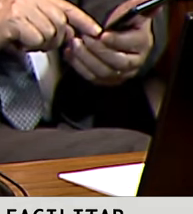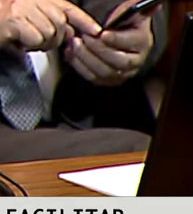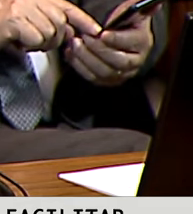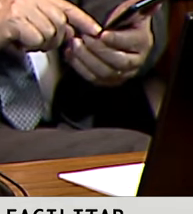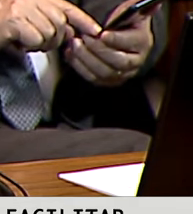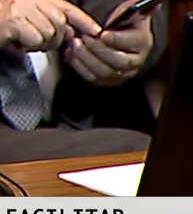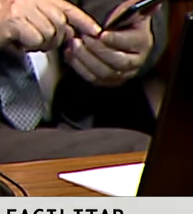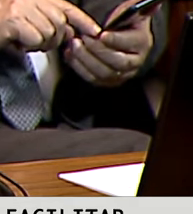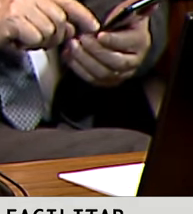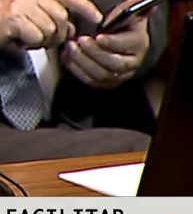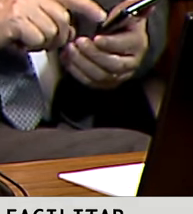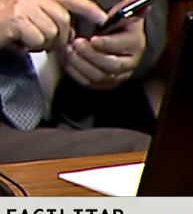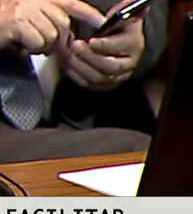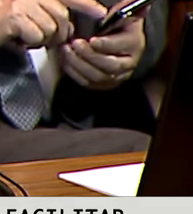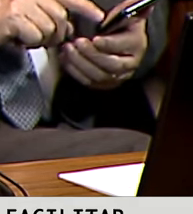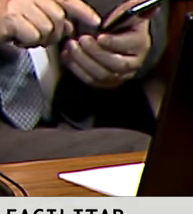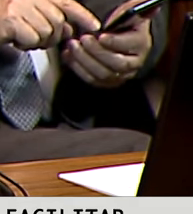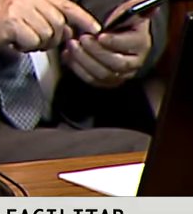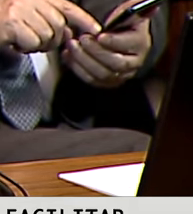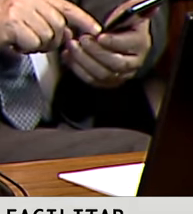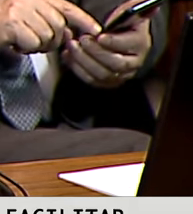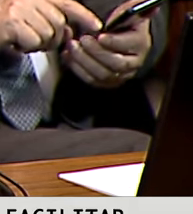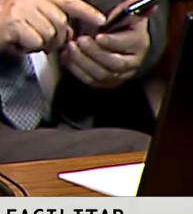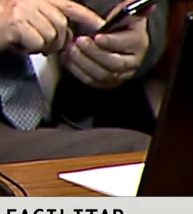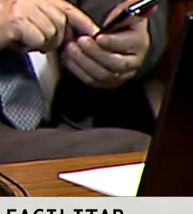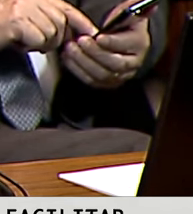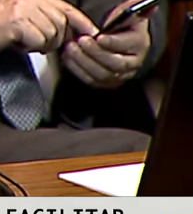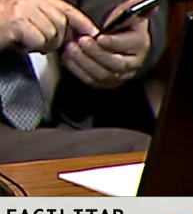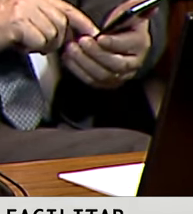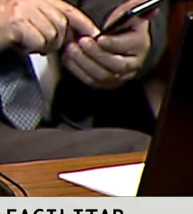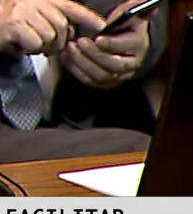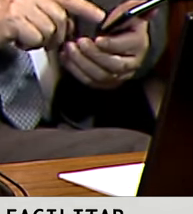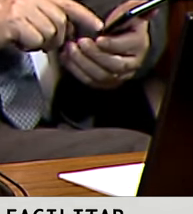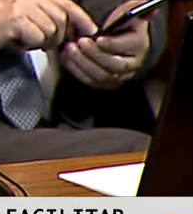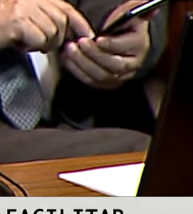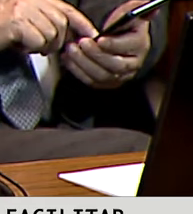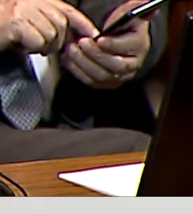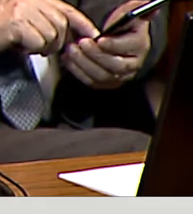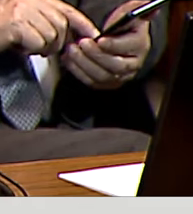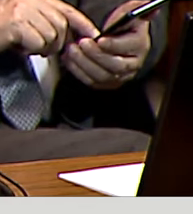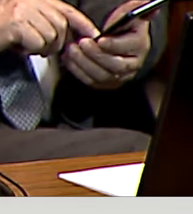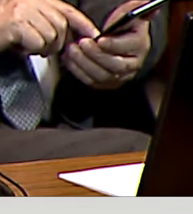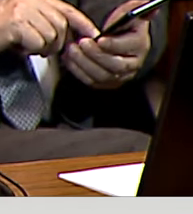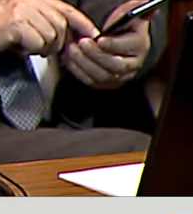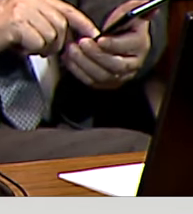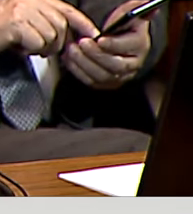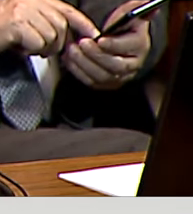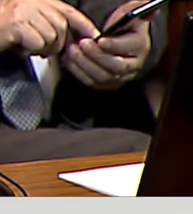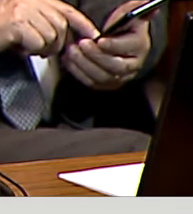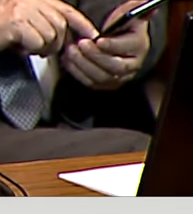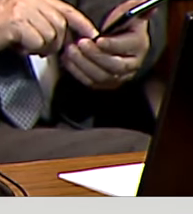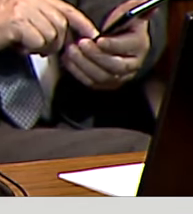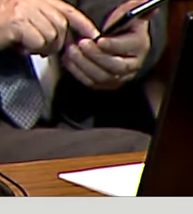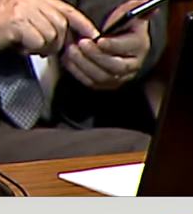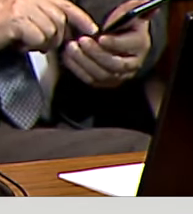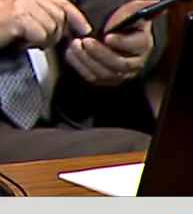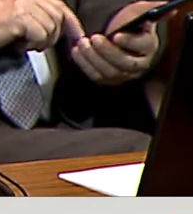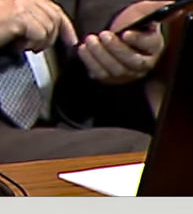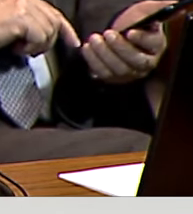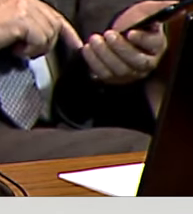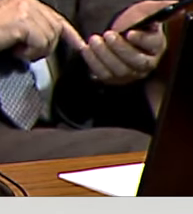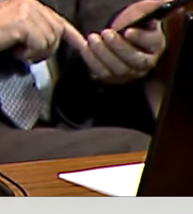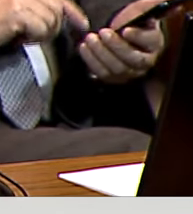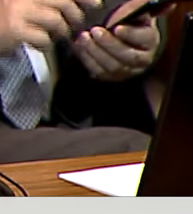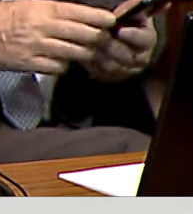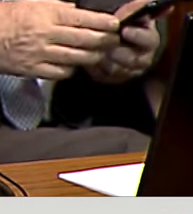actividad física y realizar el deporte sino que además permite generar en las personas en